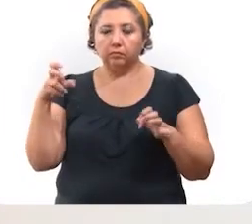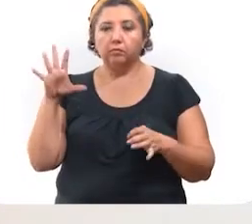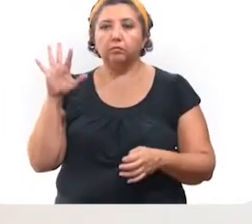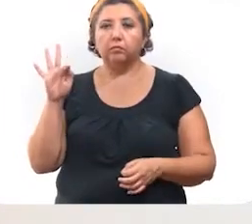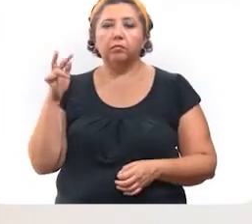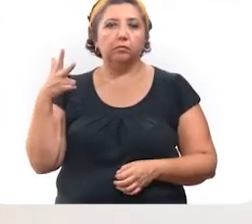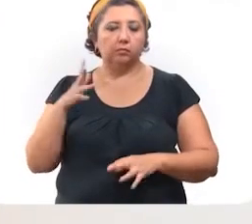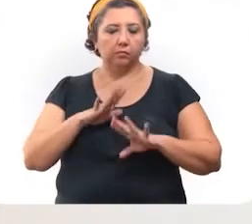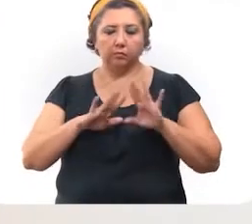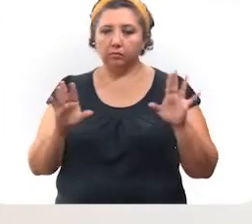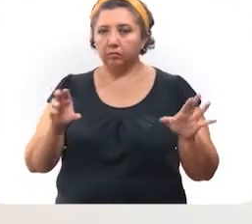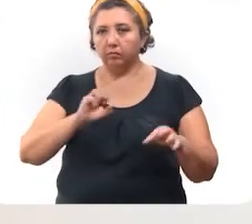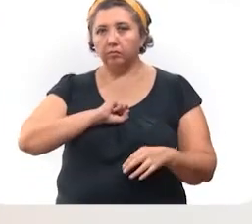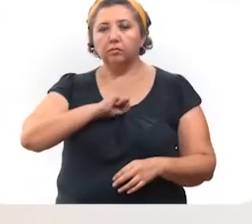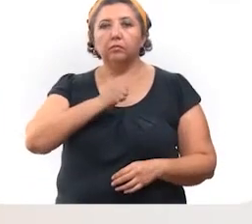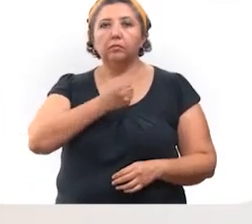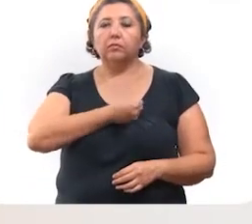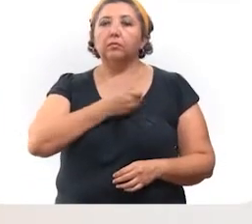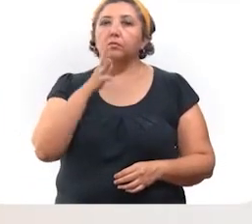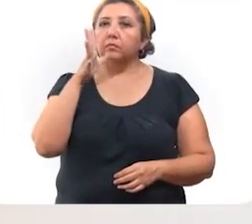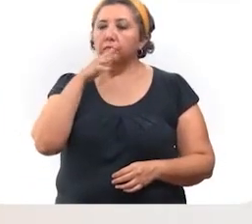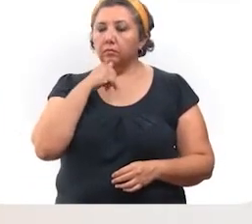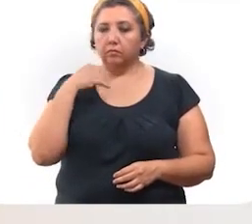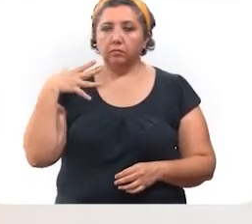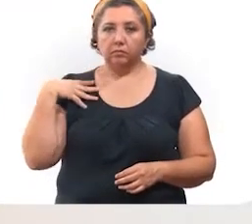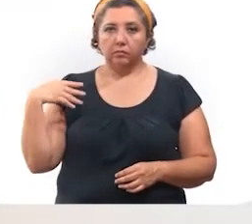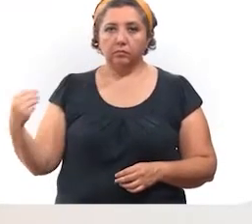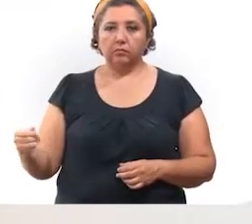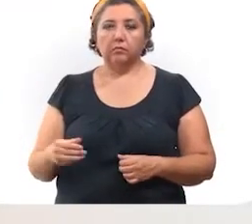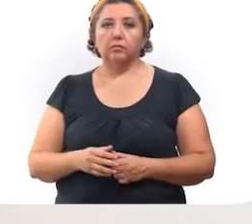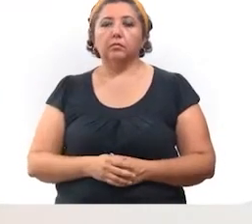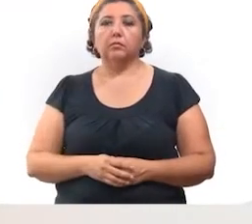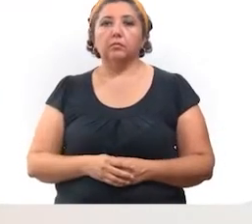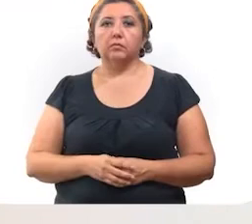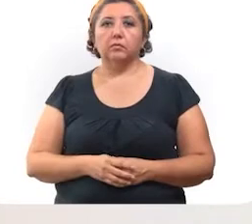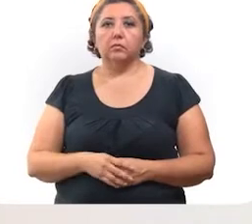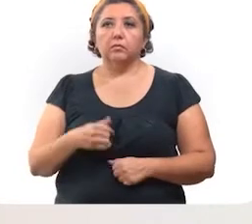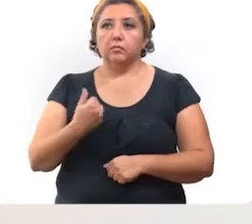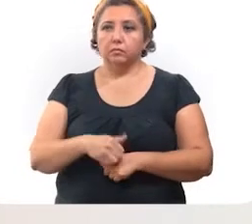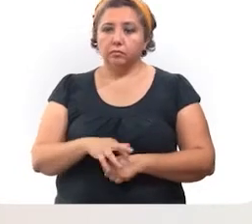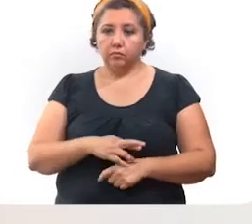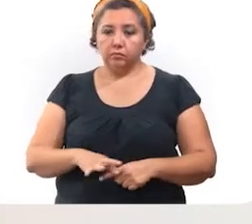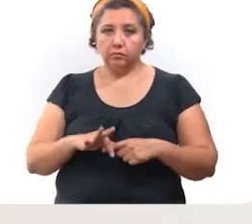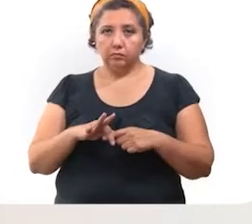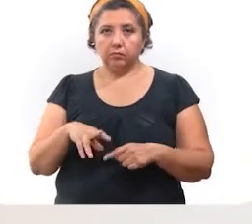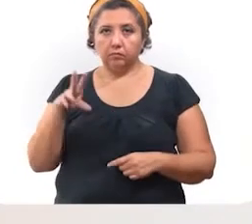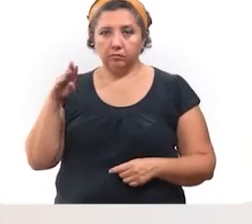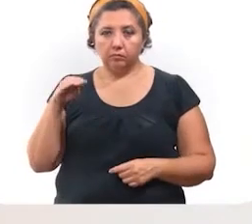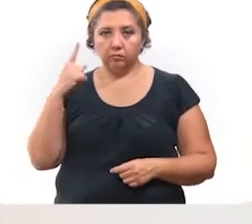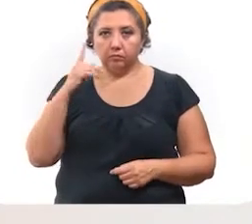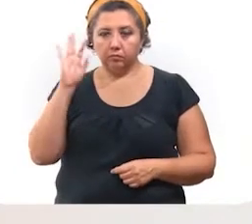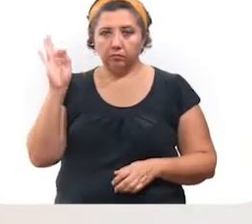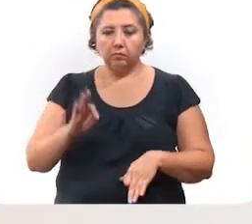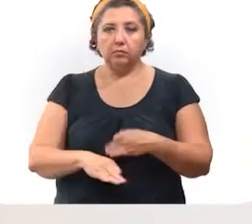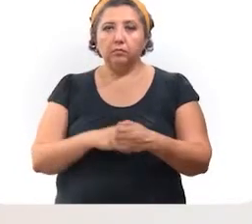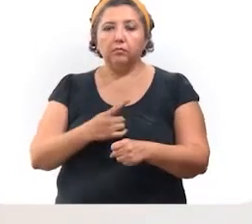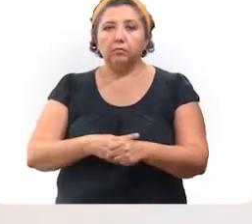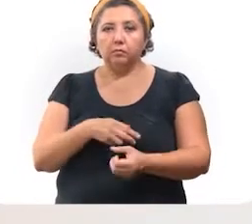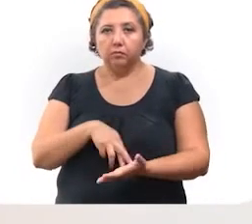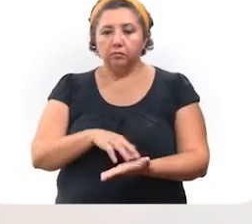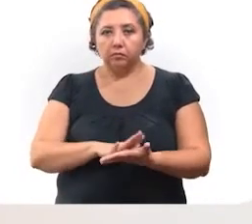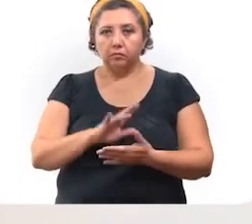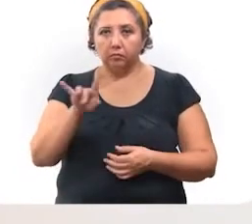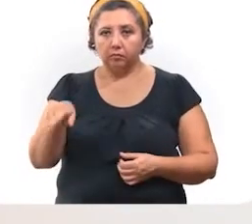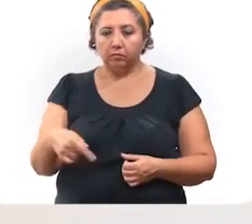70.848 pacientes ya se recuperaron, no presentan síntomas ni pueden contagiar. Esta cifra representa el 91% del total